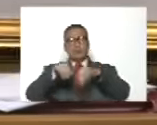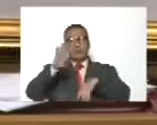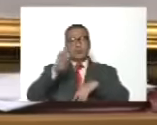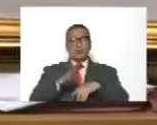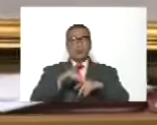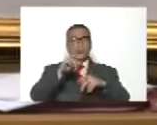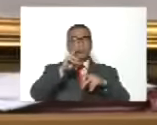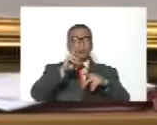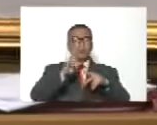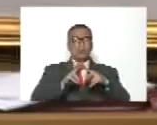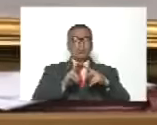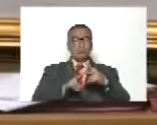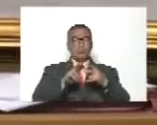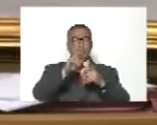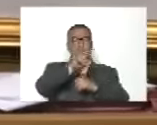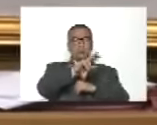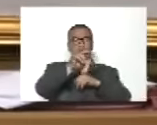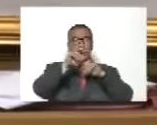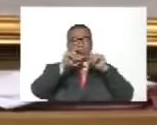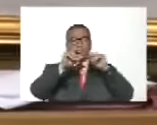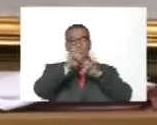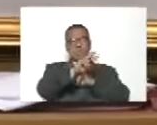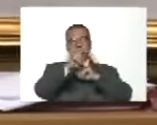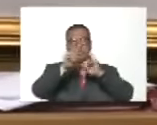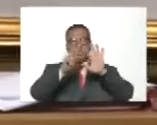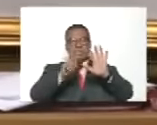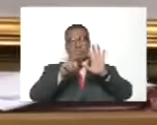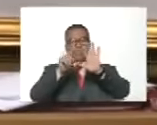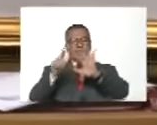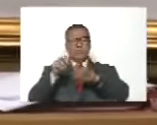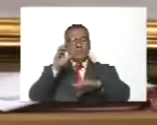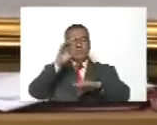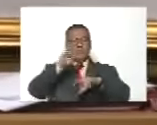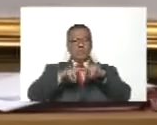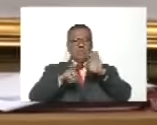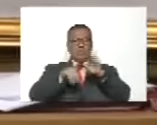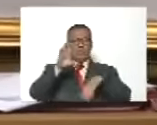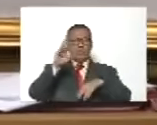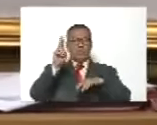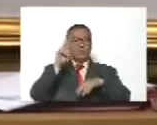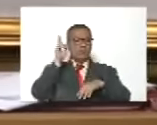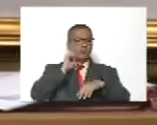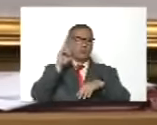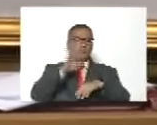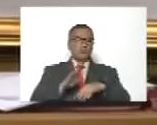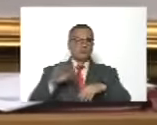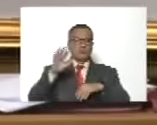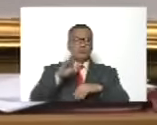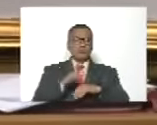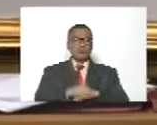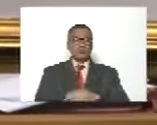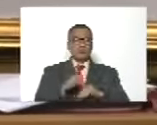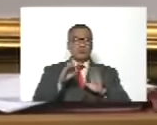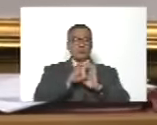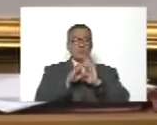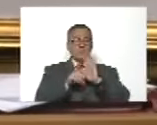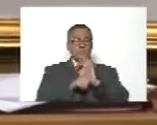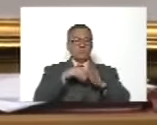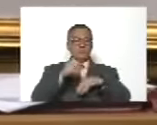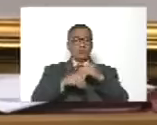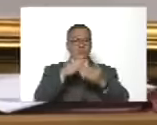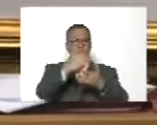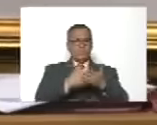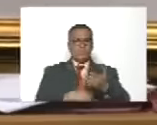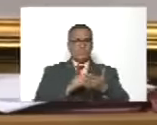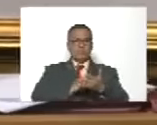14 y 236, numeral 15 de la Constitución de la República Bolivariana de Venezuela. Se remite a la